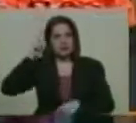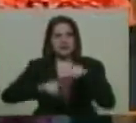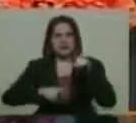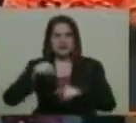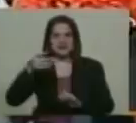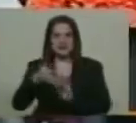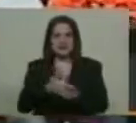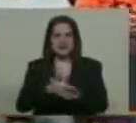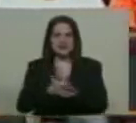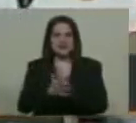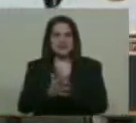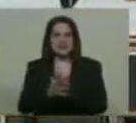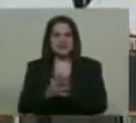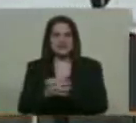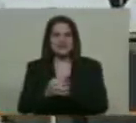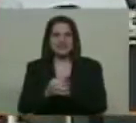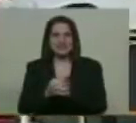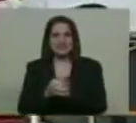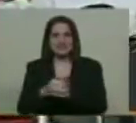estos ojos que ustedes me ven,